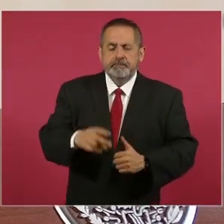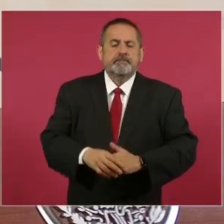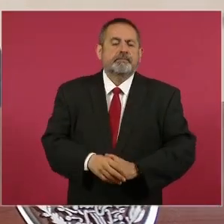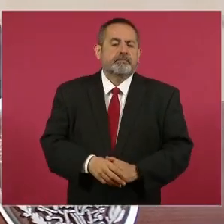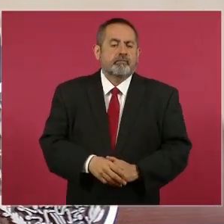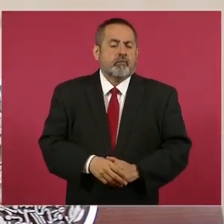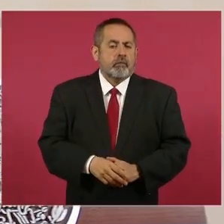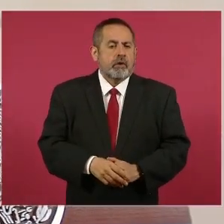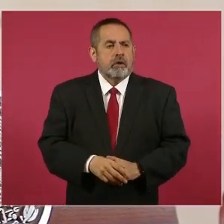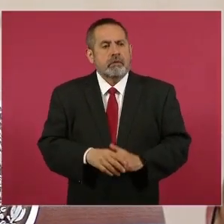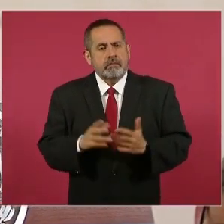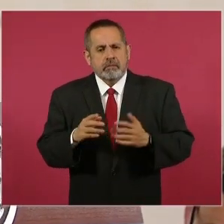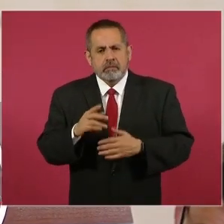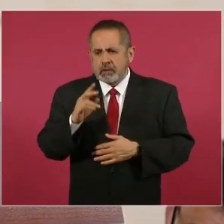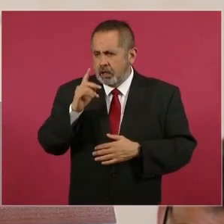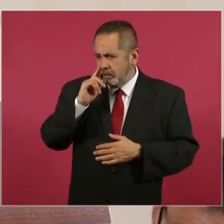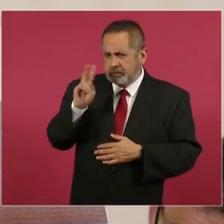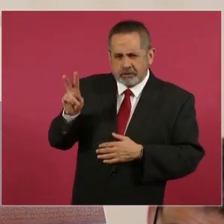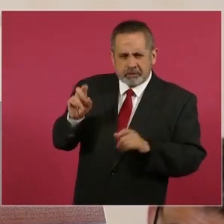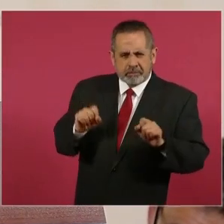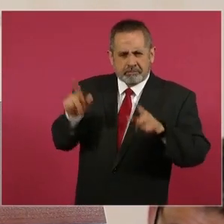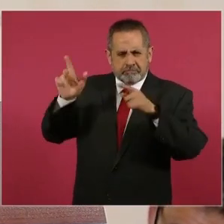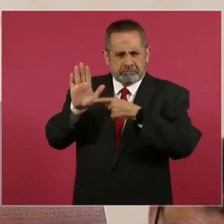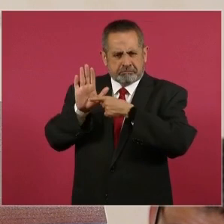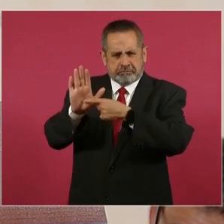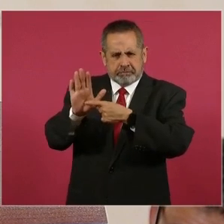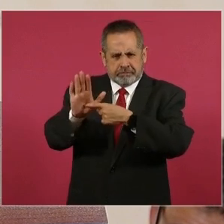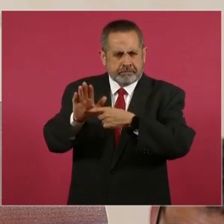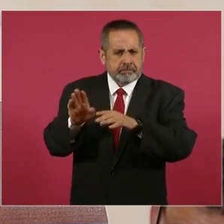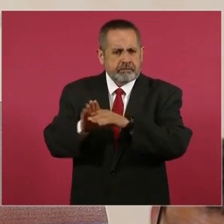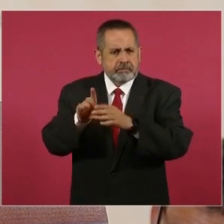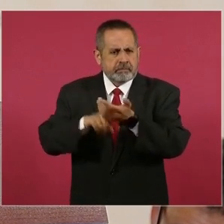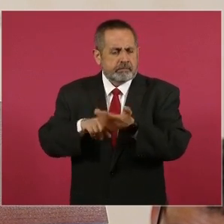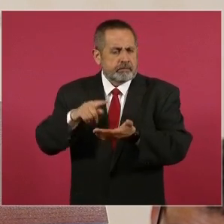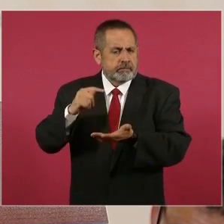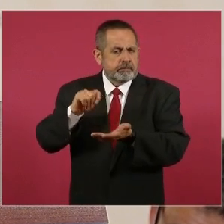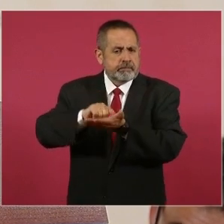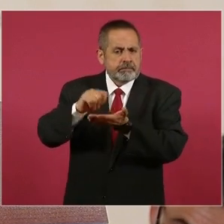solo viendo la información de